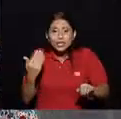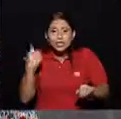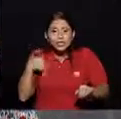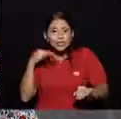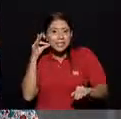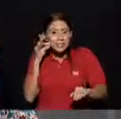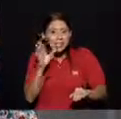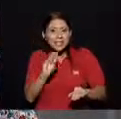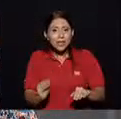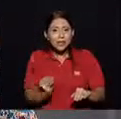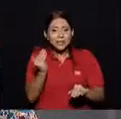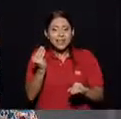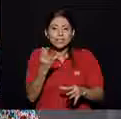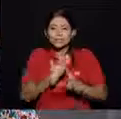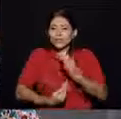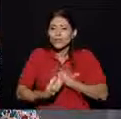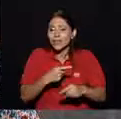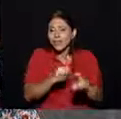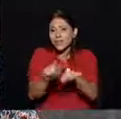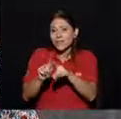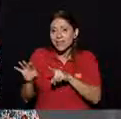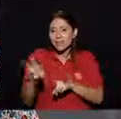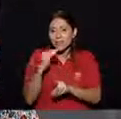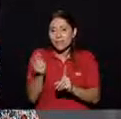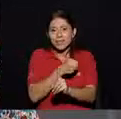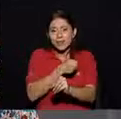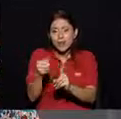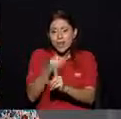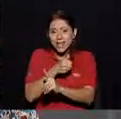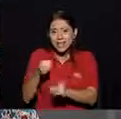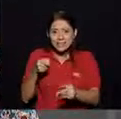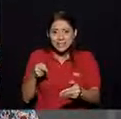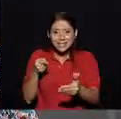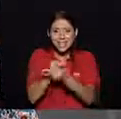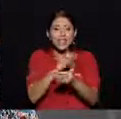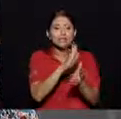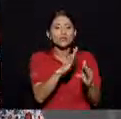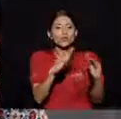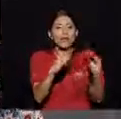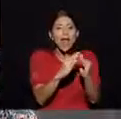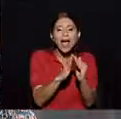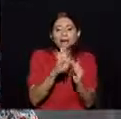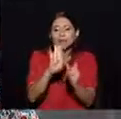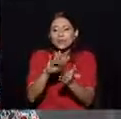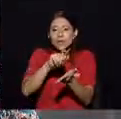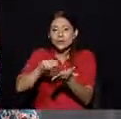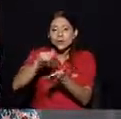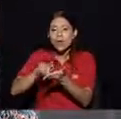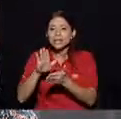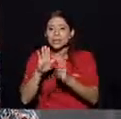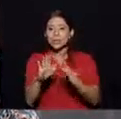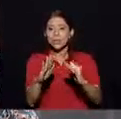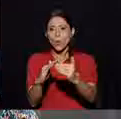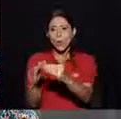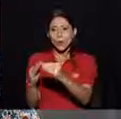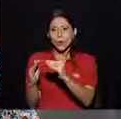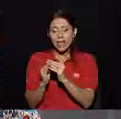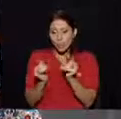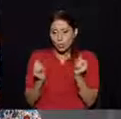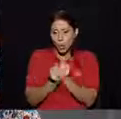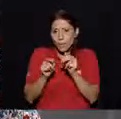de gran protagonismo mediático, siempre trata de identificar alguna institución culpable. Exacto. Y eso no ayuda en nada, no ayuda en